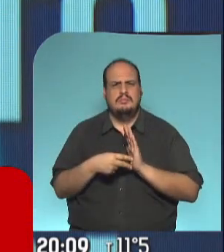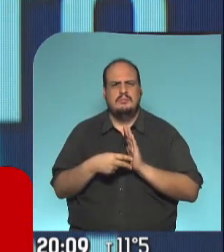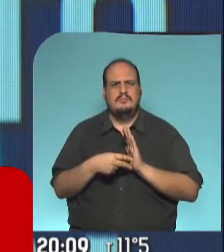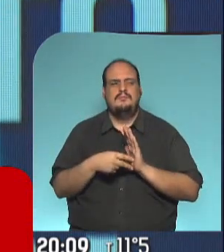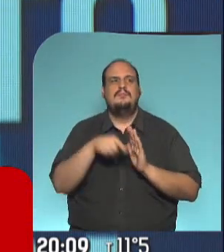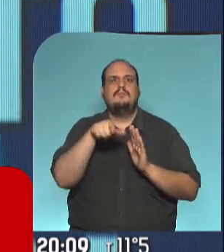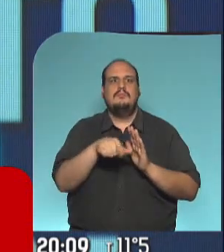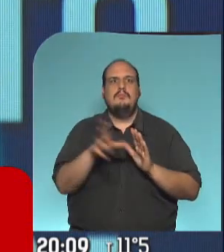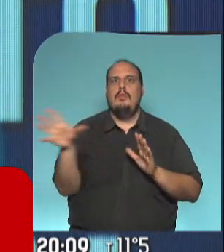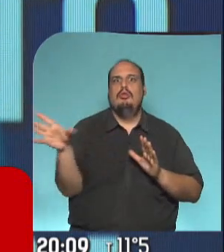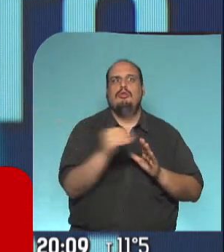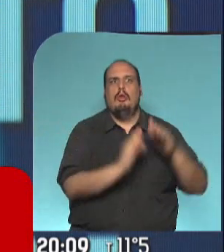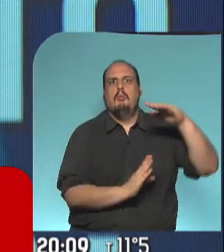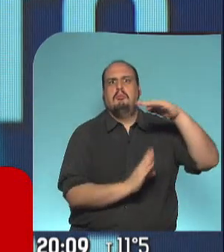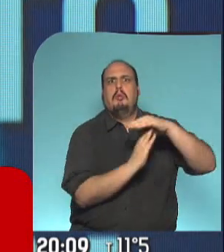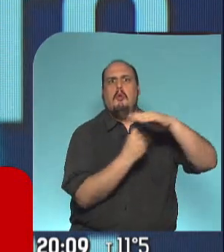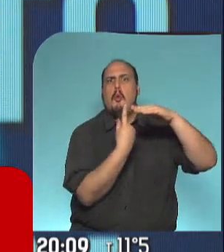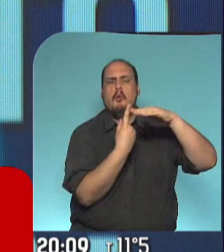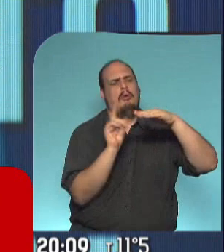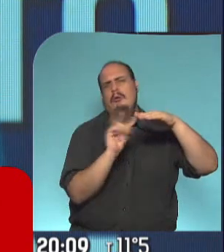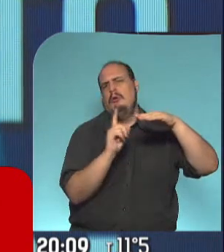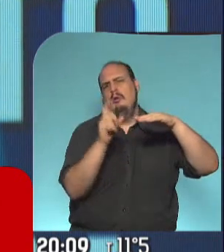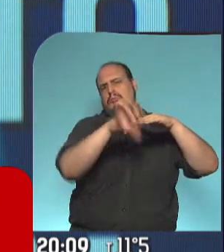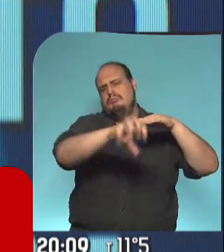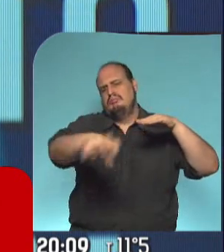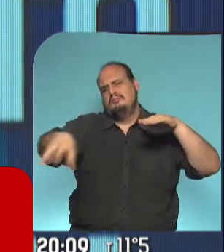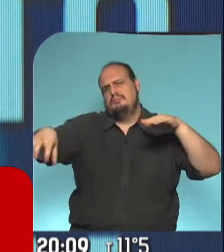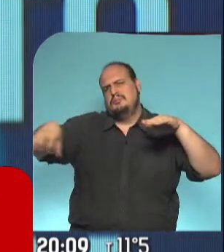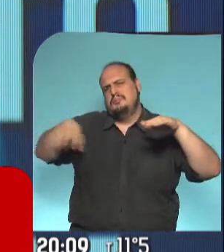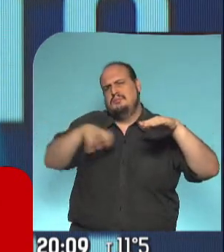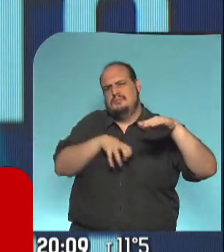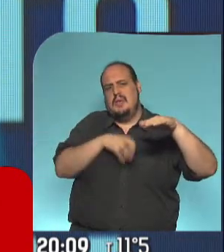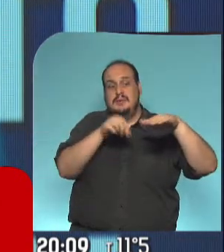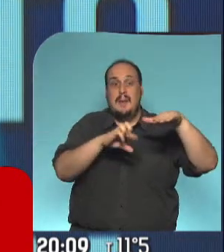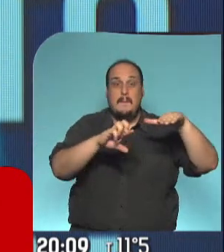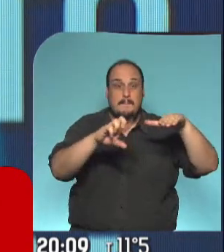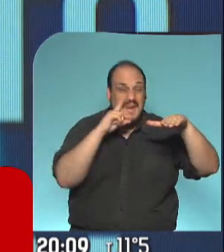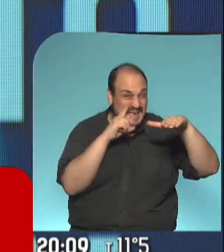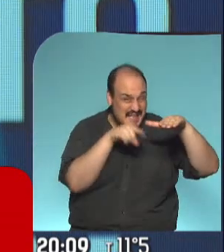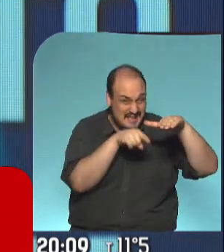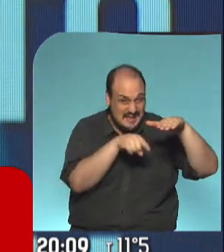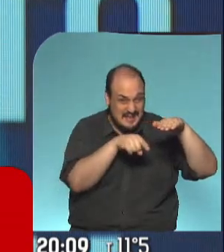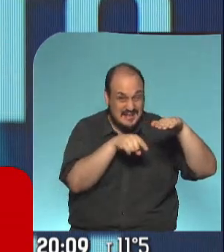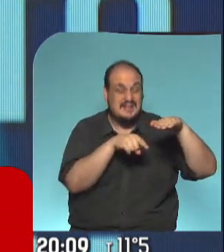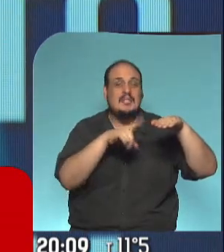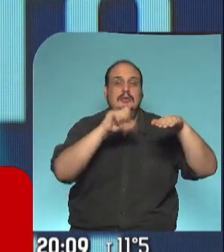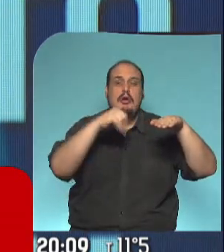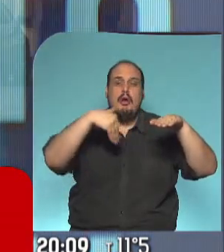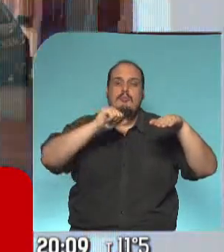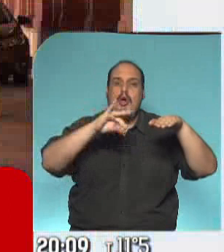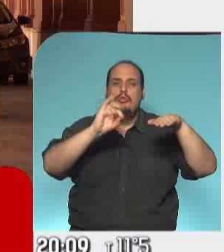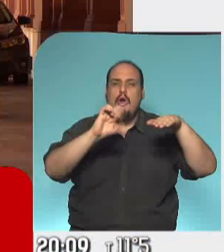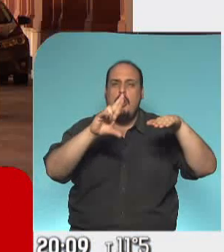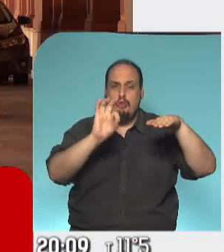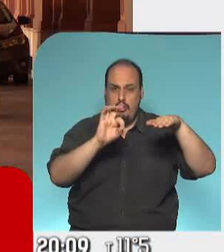descentralizar, desconcentrar el poder de los tribunales de Comodoro Pi. Comodoro Pi va a dejar de existir así como lo conocemos, con esos 12 juzgados